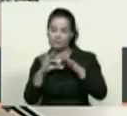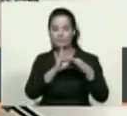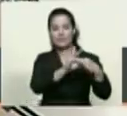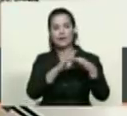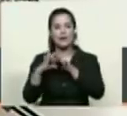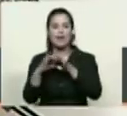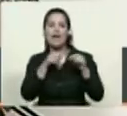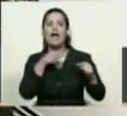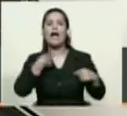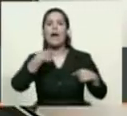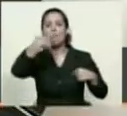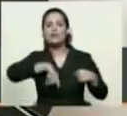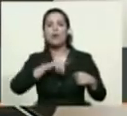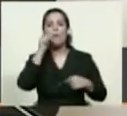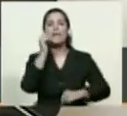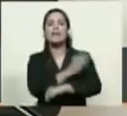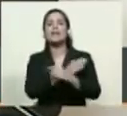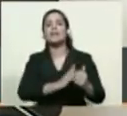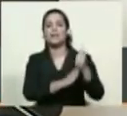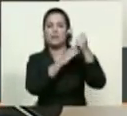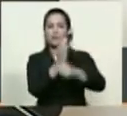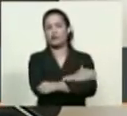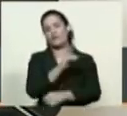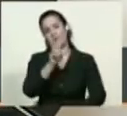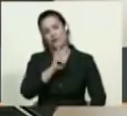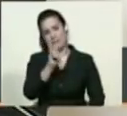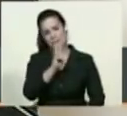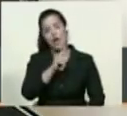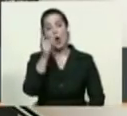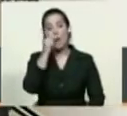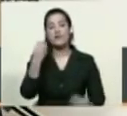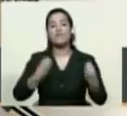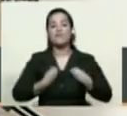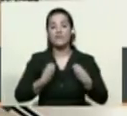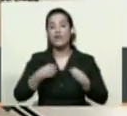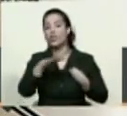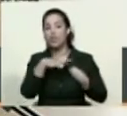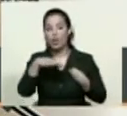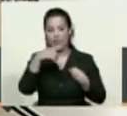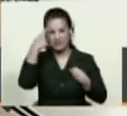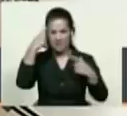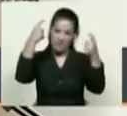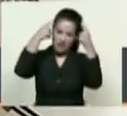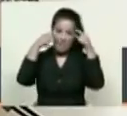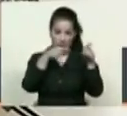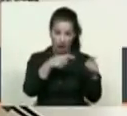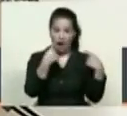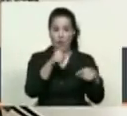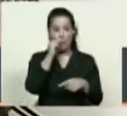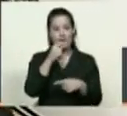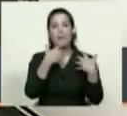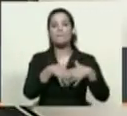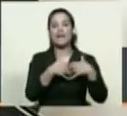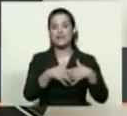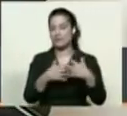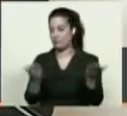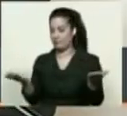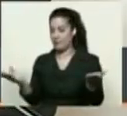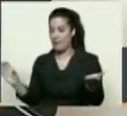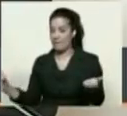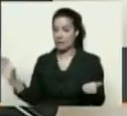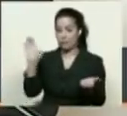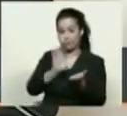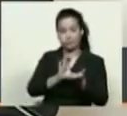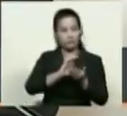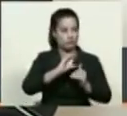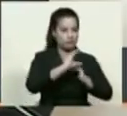oposición venezolana, es un líder de la oposición venezolana que vive en Weston, Florida, que es quien tenía la empresa que permitía llevar los recursos